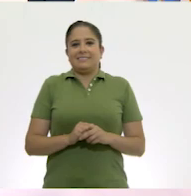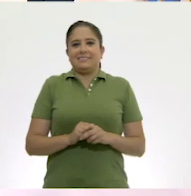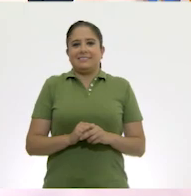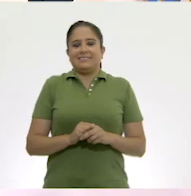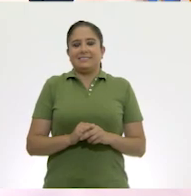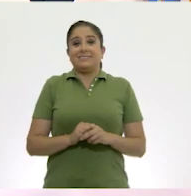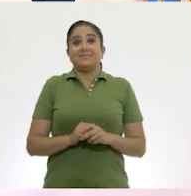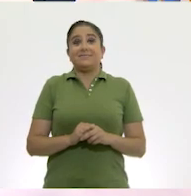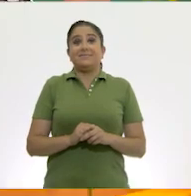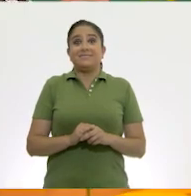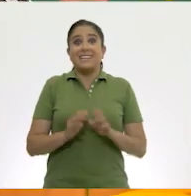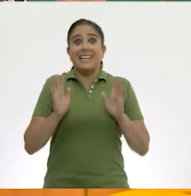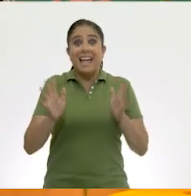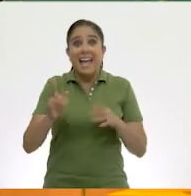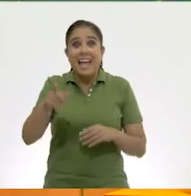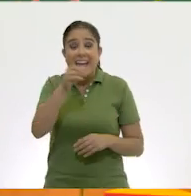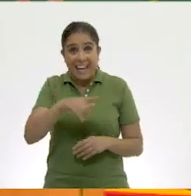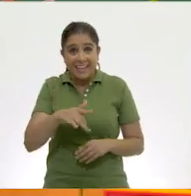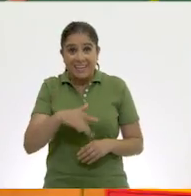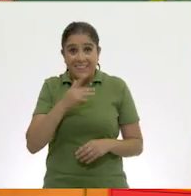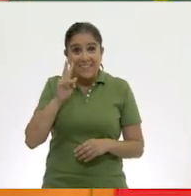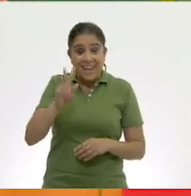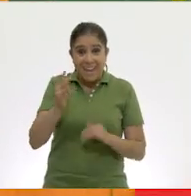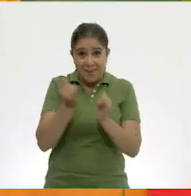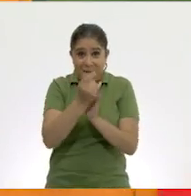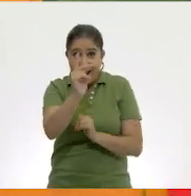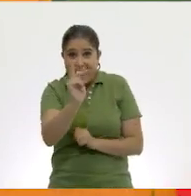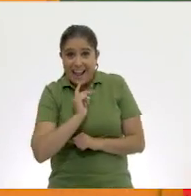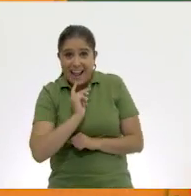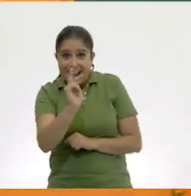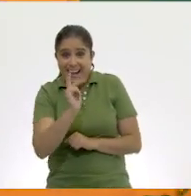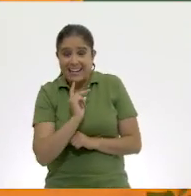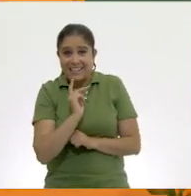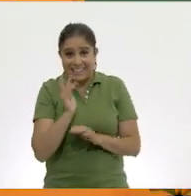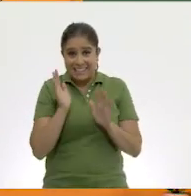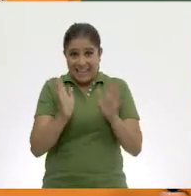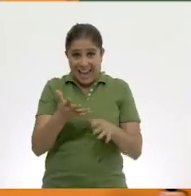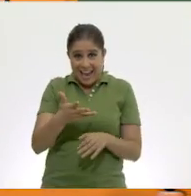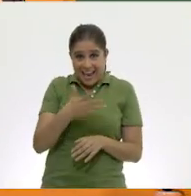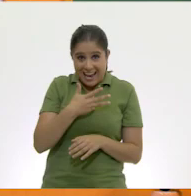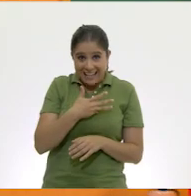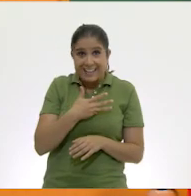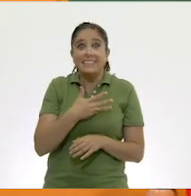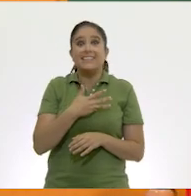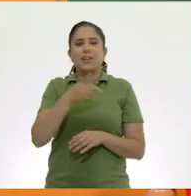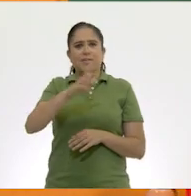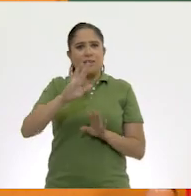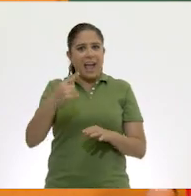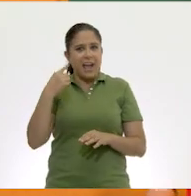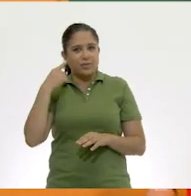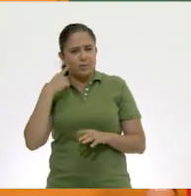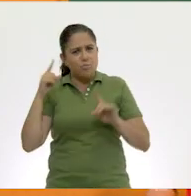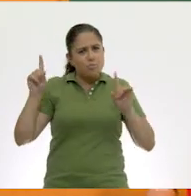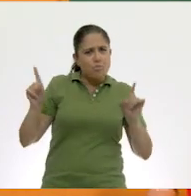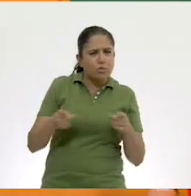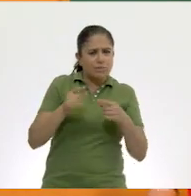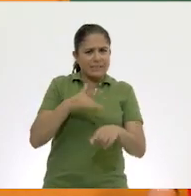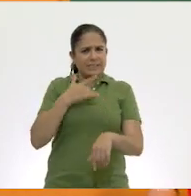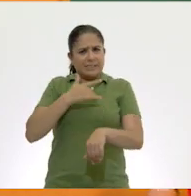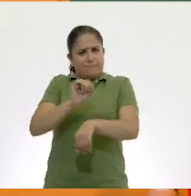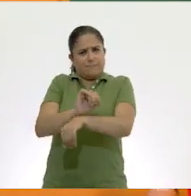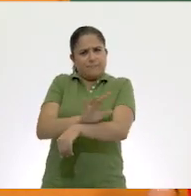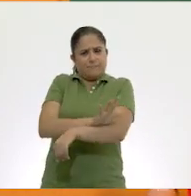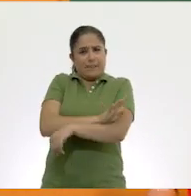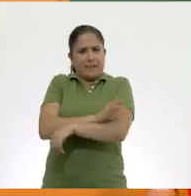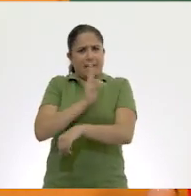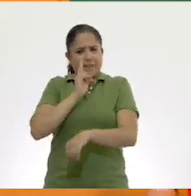les quedo les quedo igual que dicen que lo tiene escucharon la melodía y fueron viendo que vamos